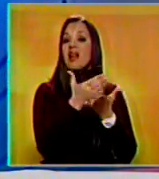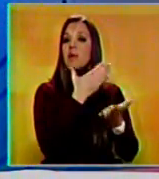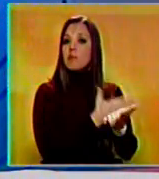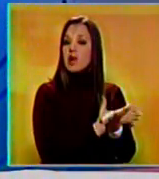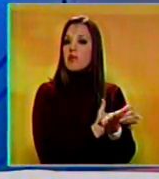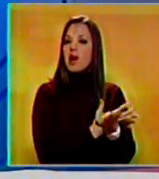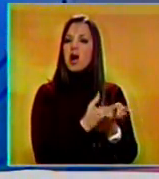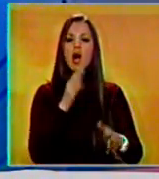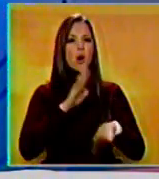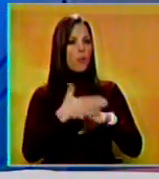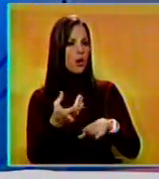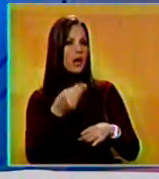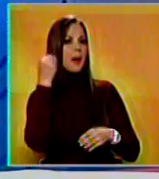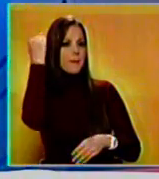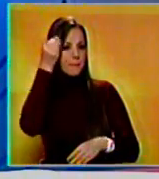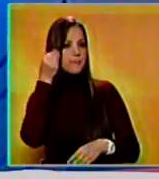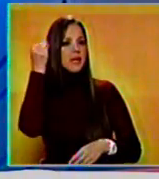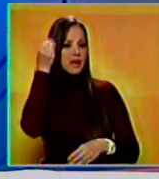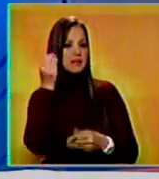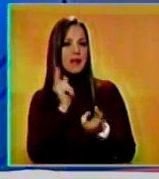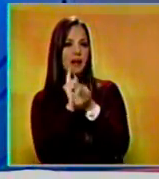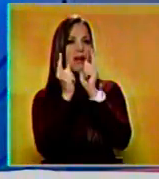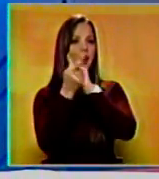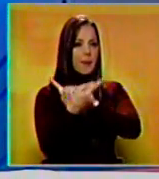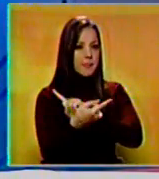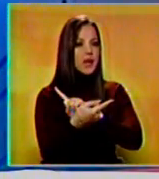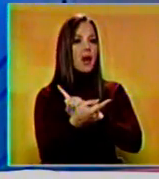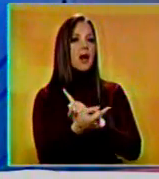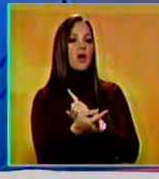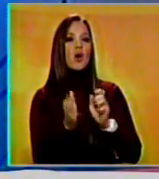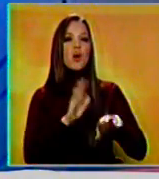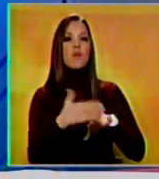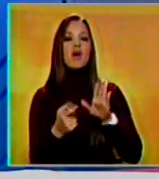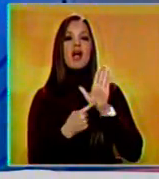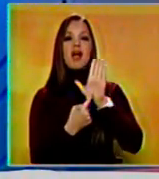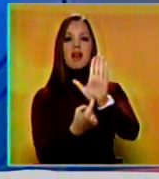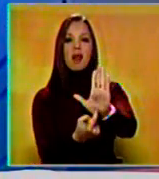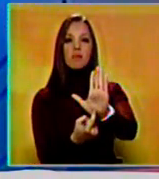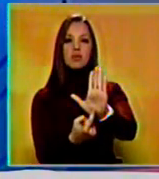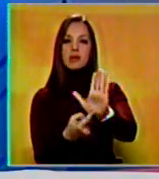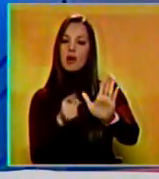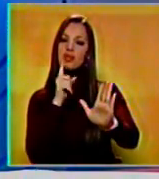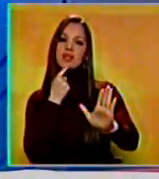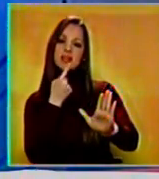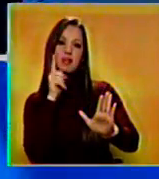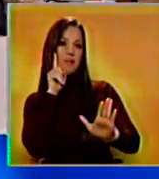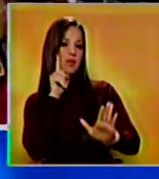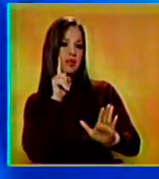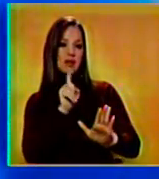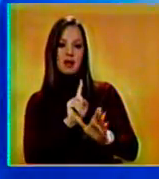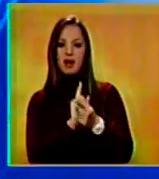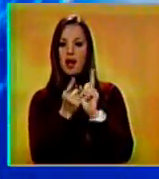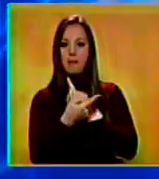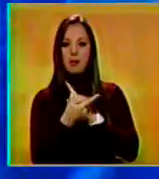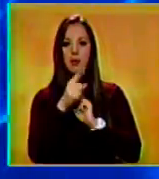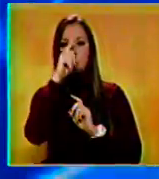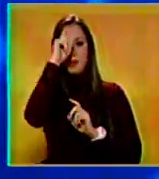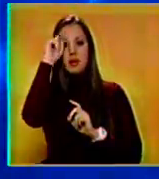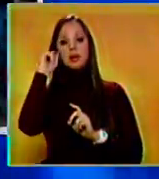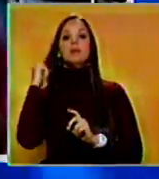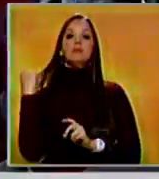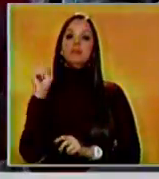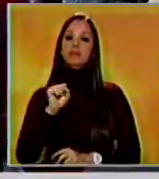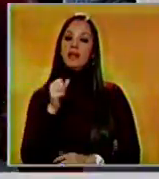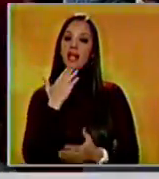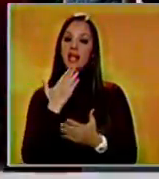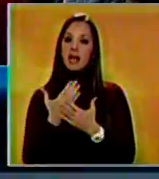metropolitano por considerar que fueron contaminadas al ser publicadas. Victoria Joseph nos tiene más información. Victoria, buenas tardes. Sí, así es, gracias.